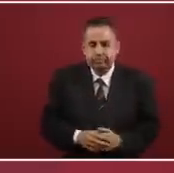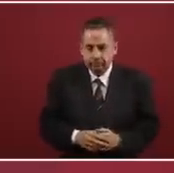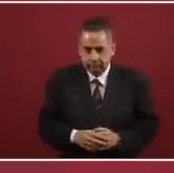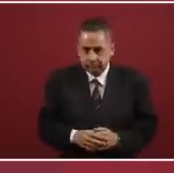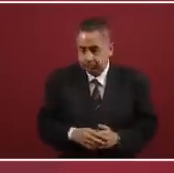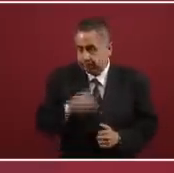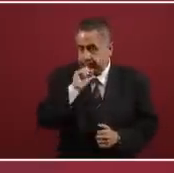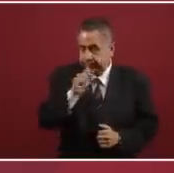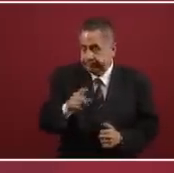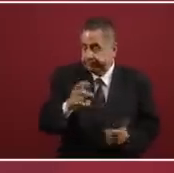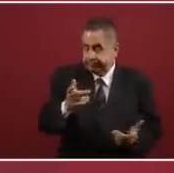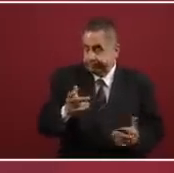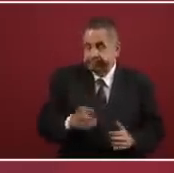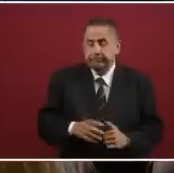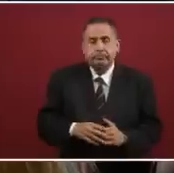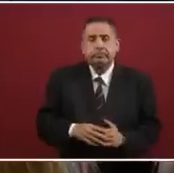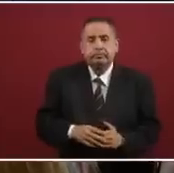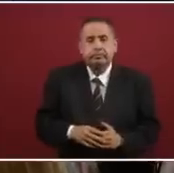Además,